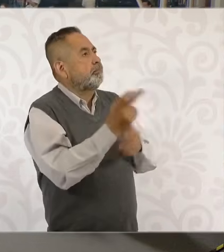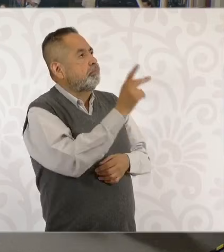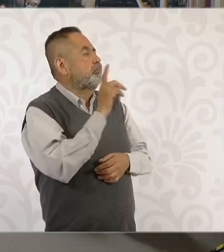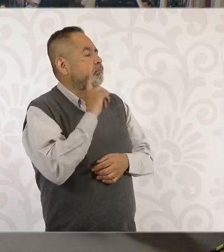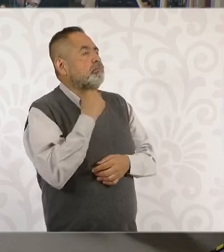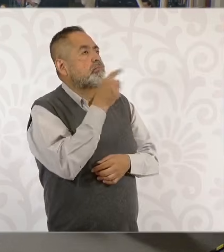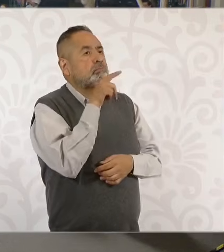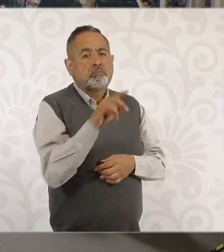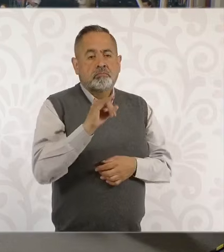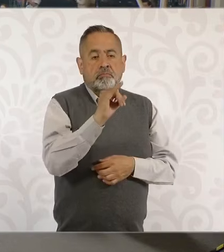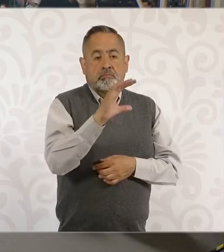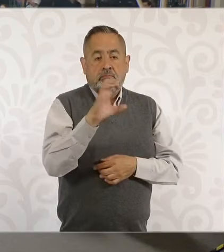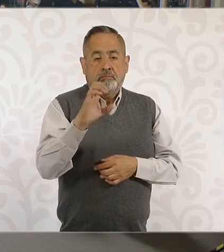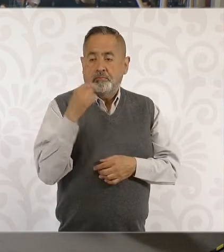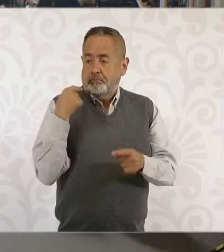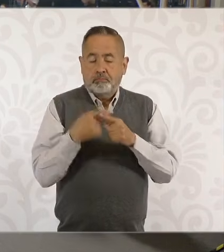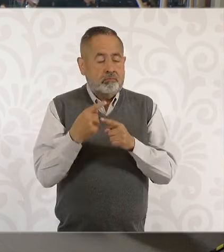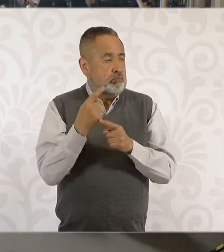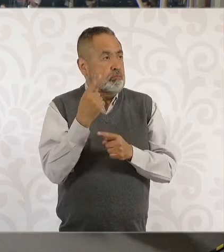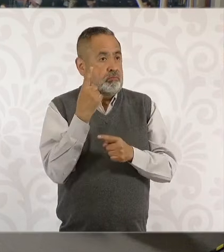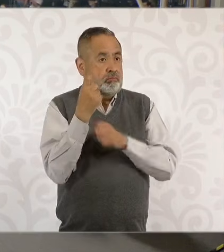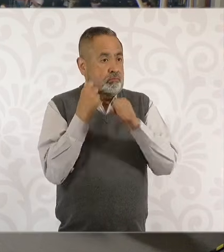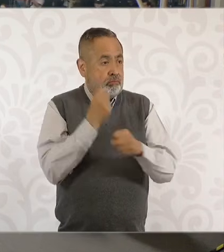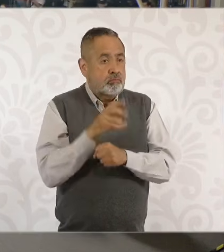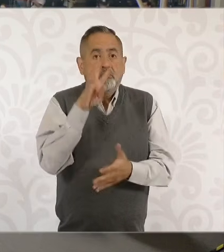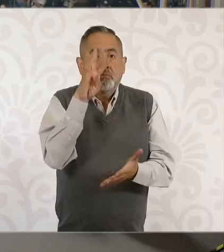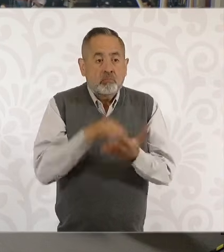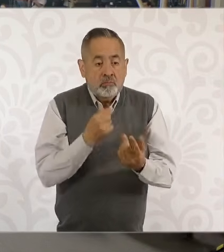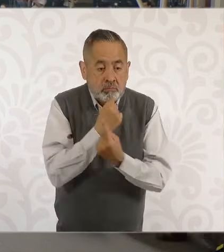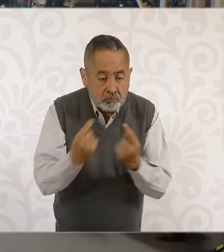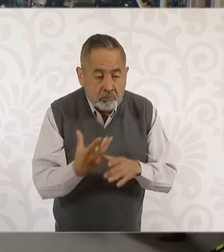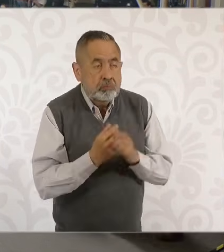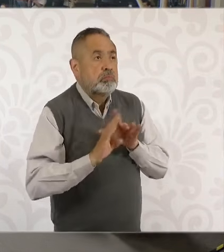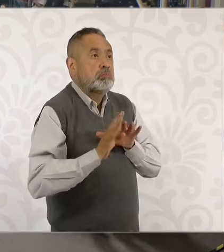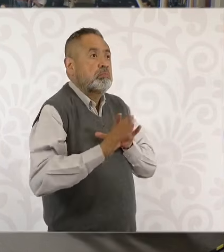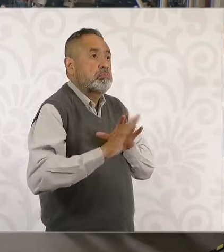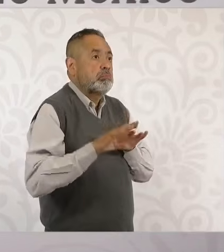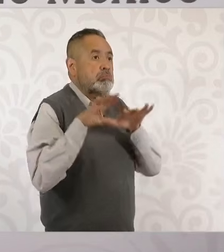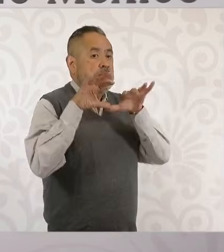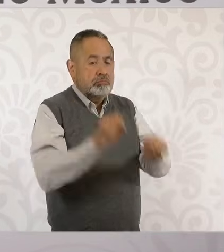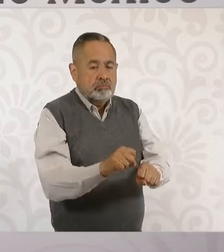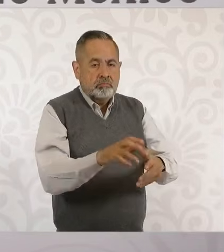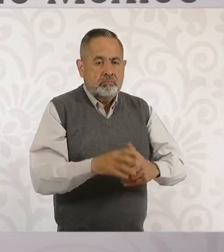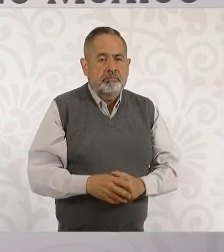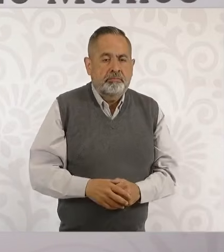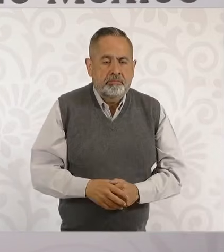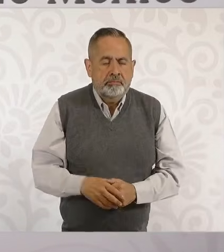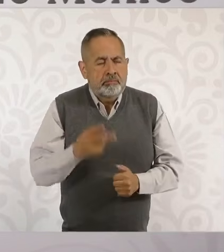ha encarcelado a 4,000 niños migrantes. ¿Qué hace México al respecto? Sí, vi la